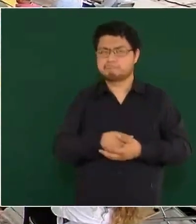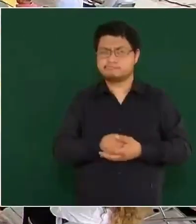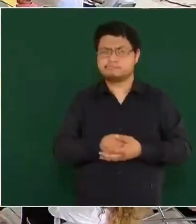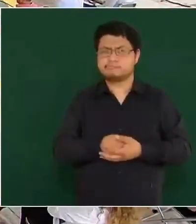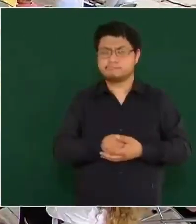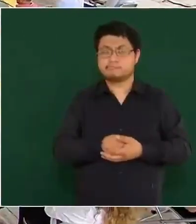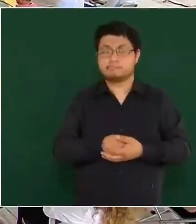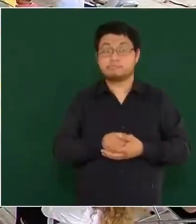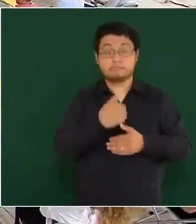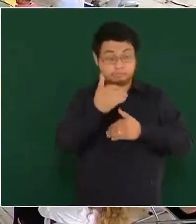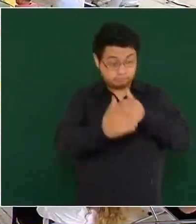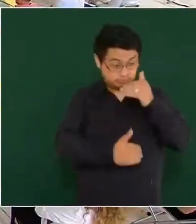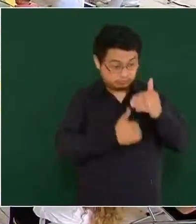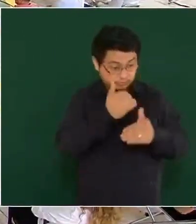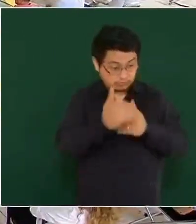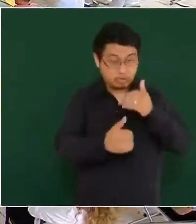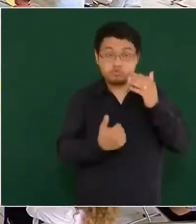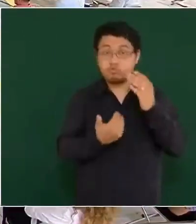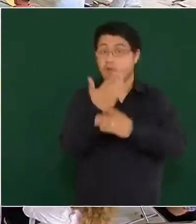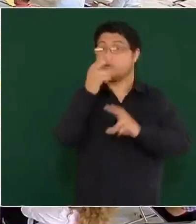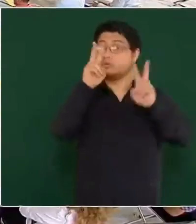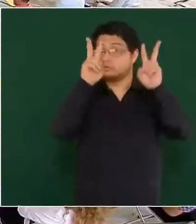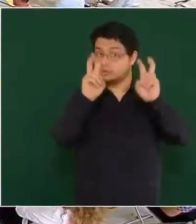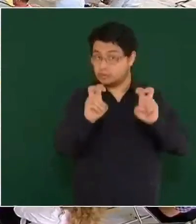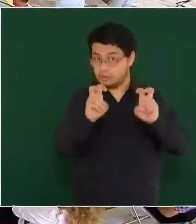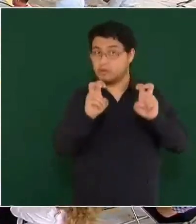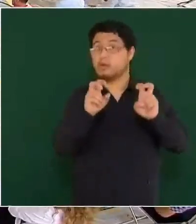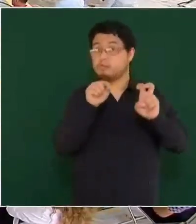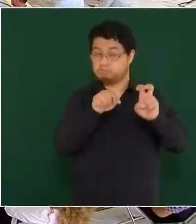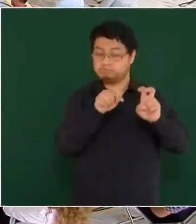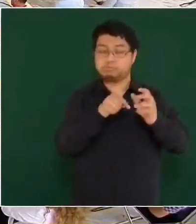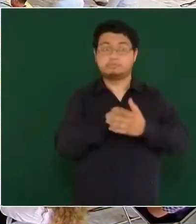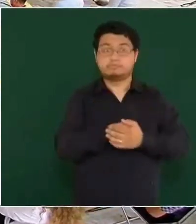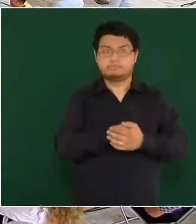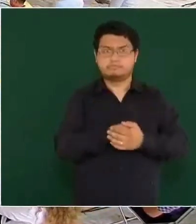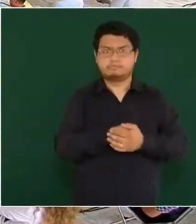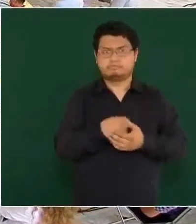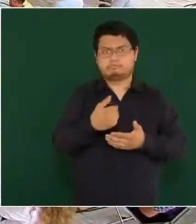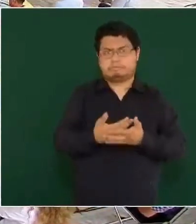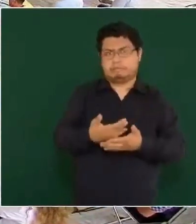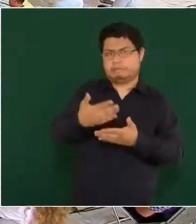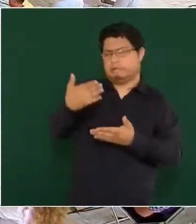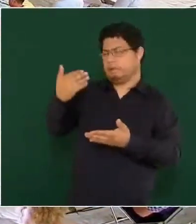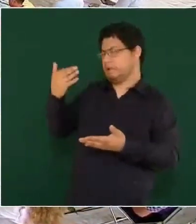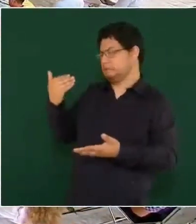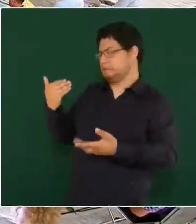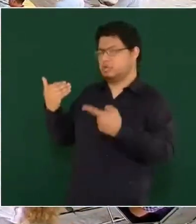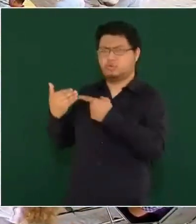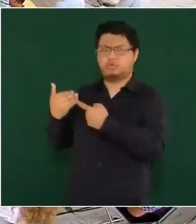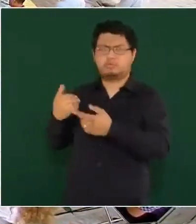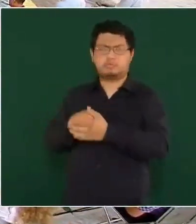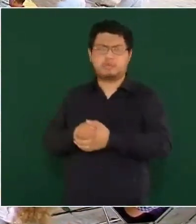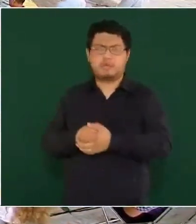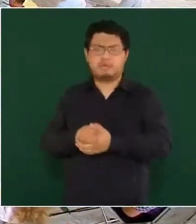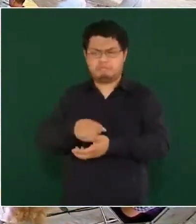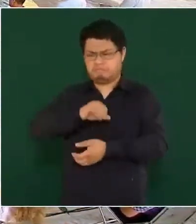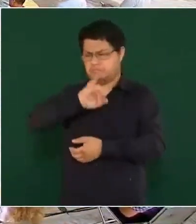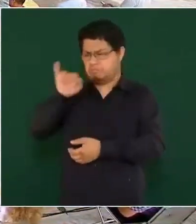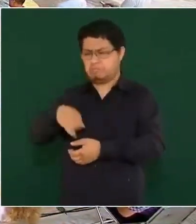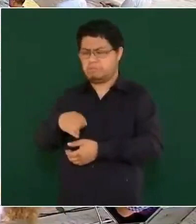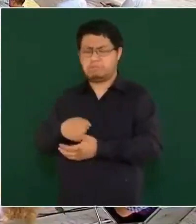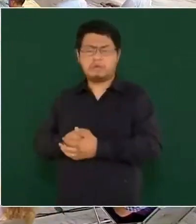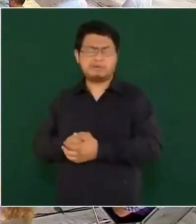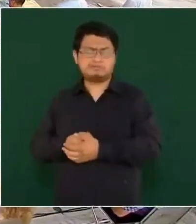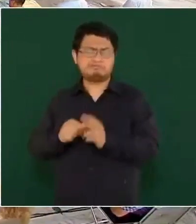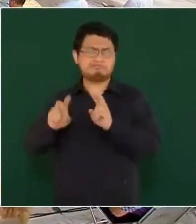se avance más antes en los libros no se podía